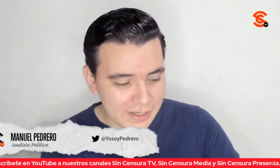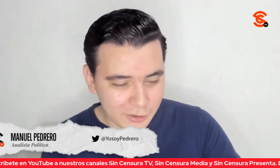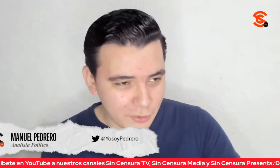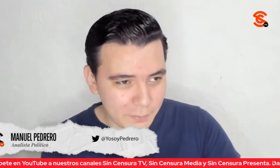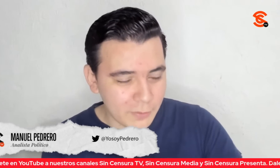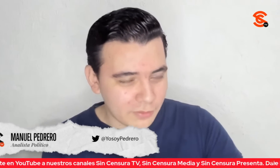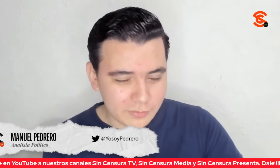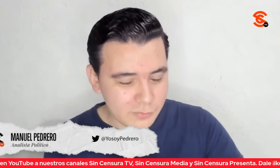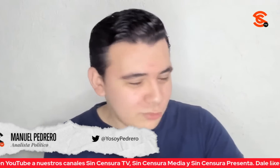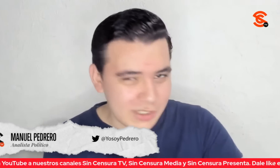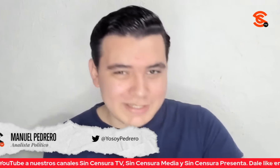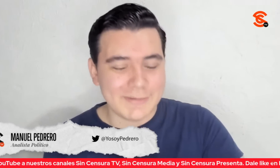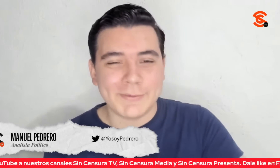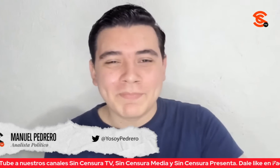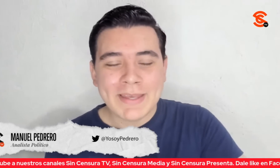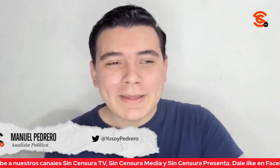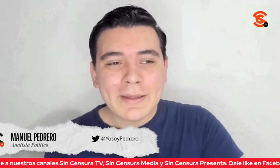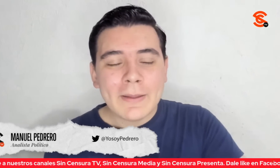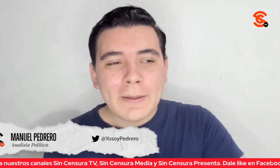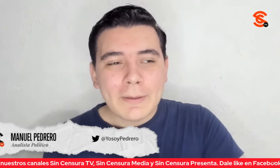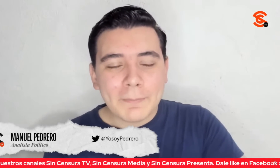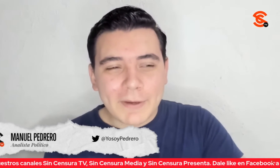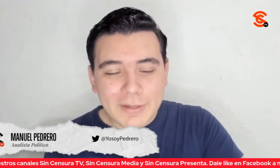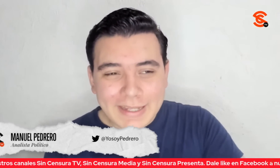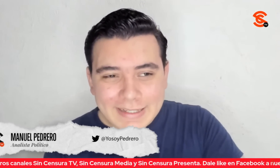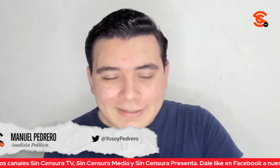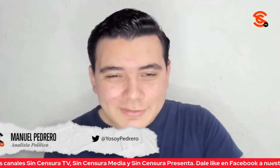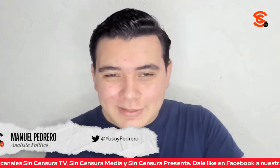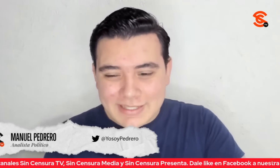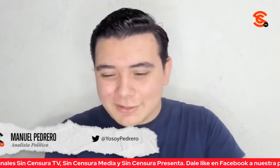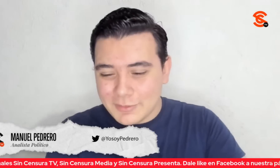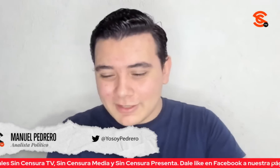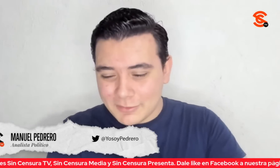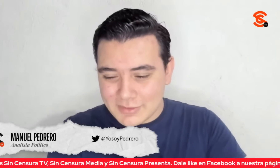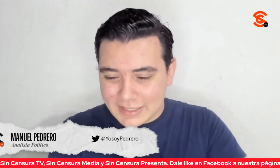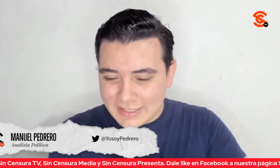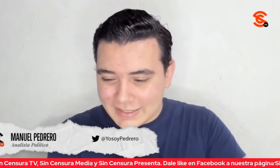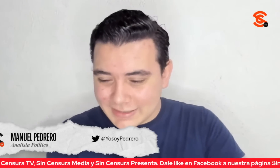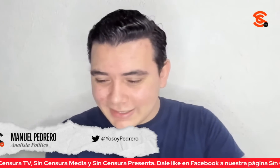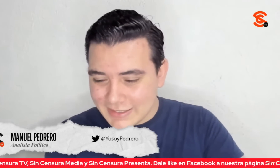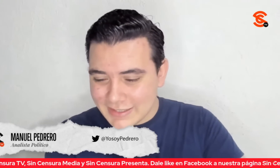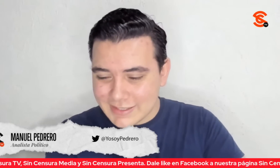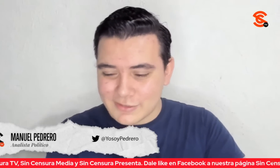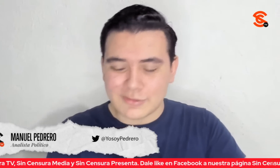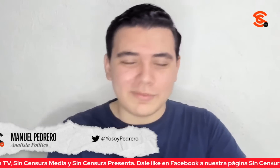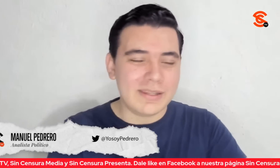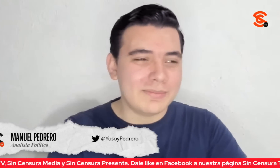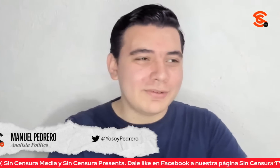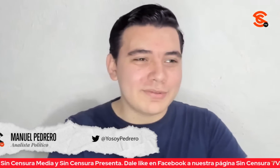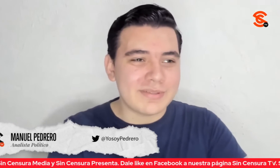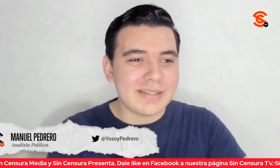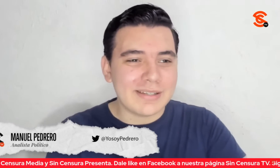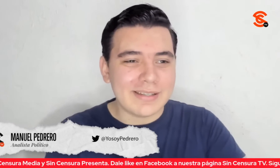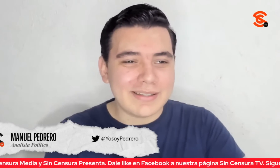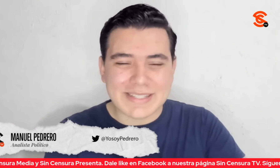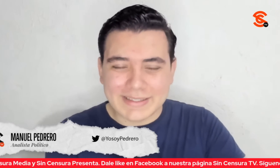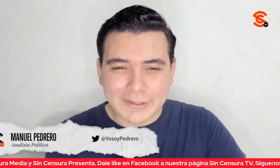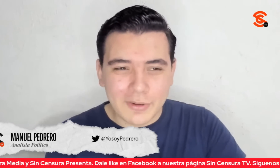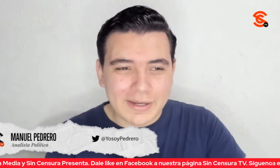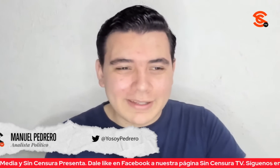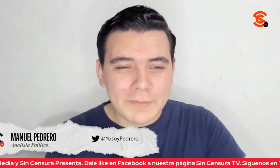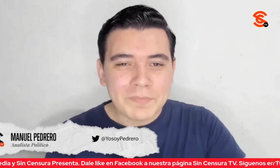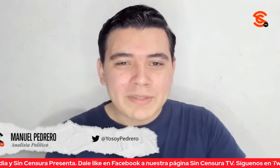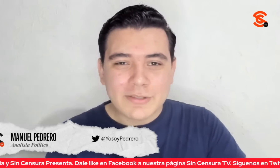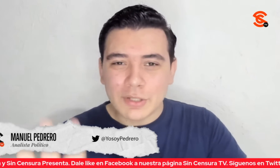y erró por muchísimo. Pero así que olvidémonos de Lili Telles, olvidémonos de